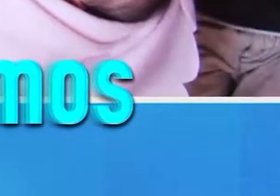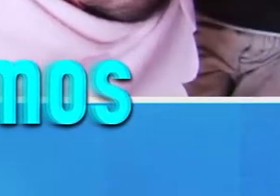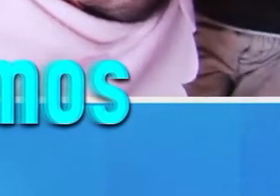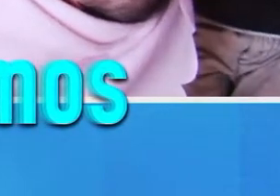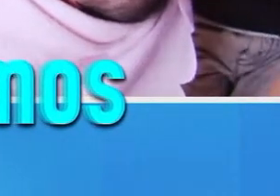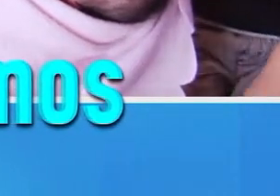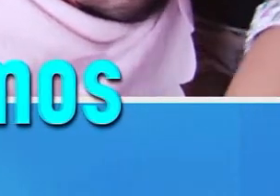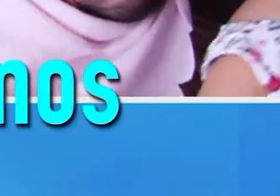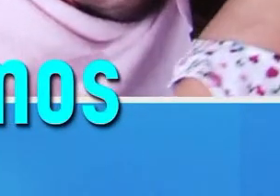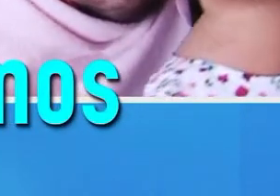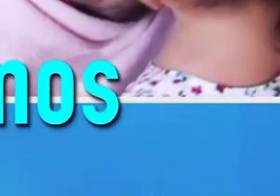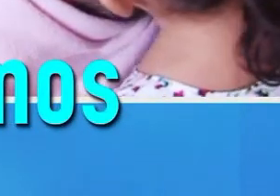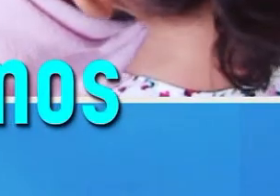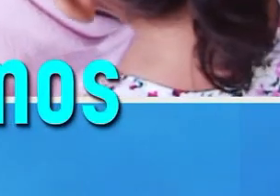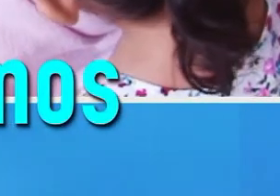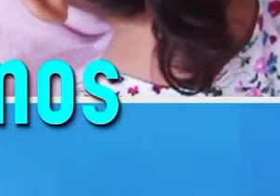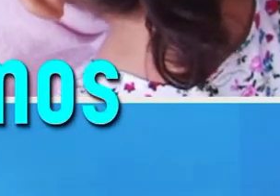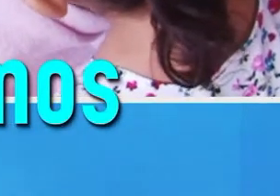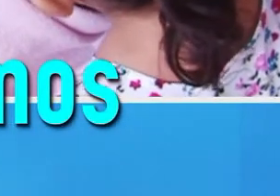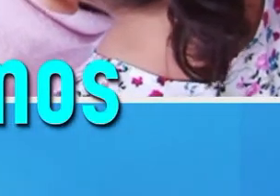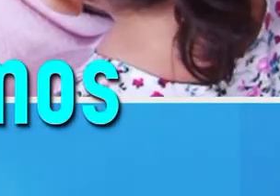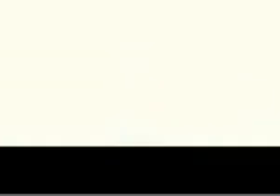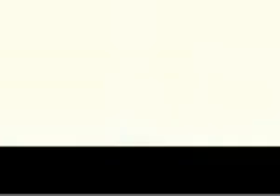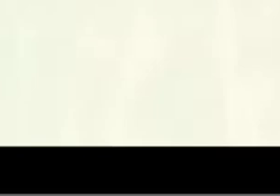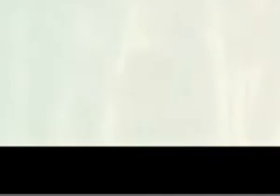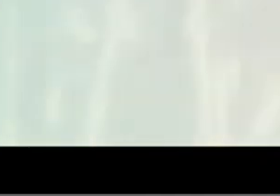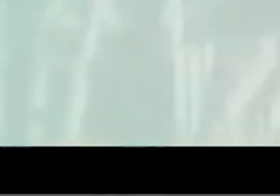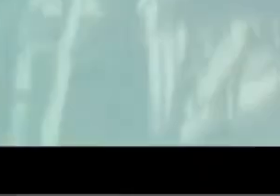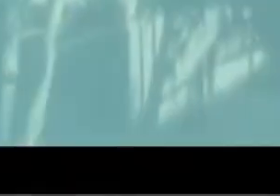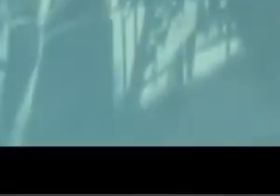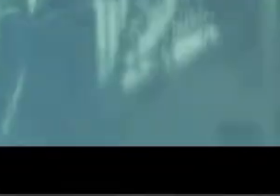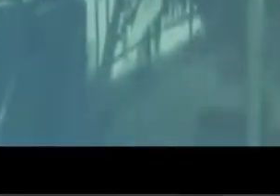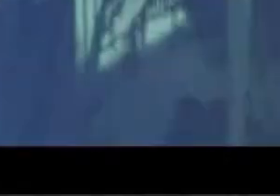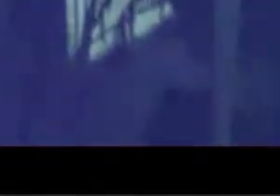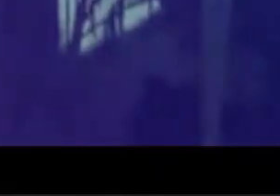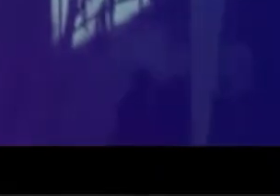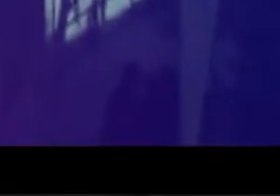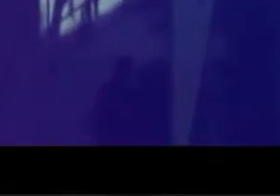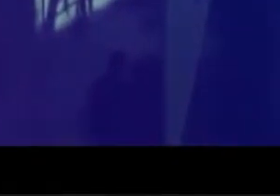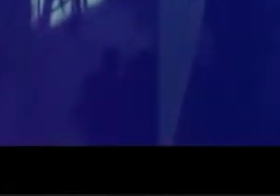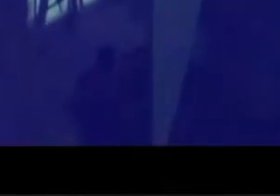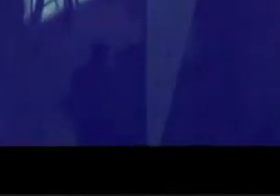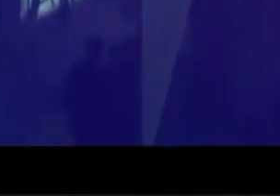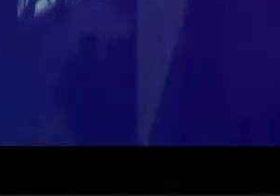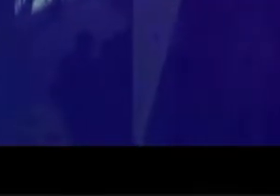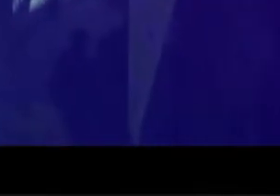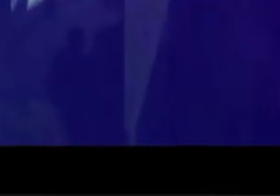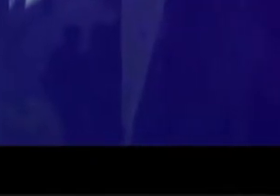We'll be right back.